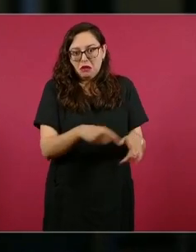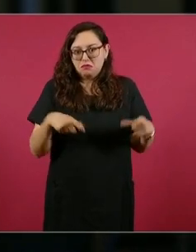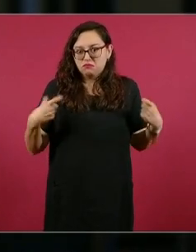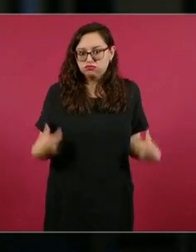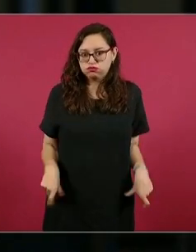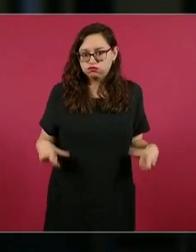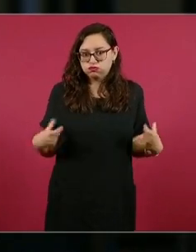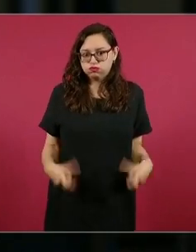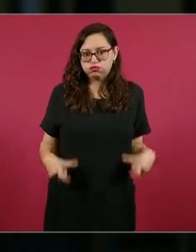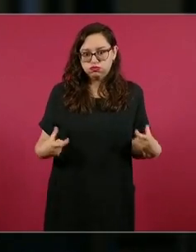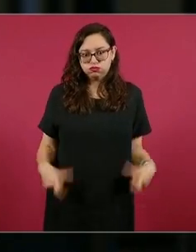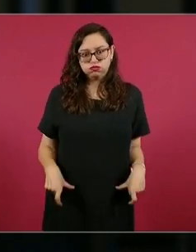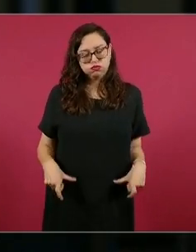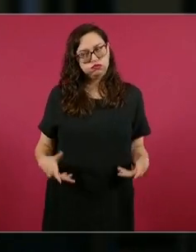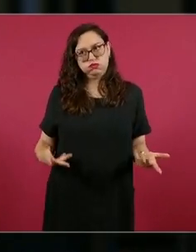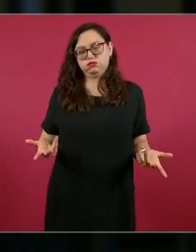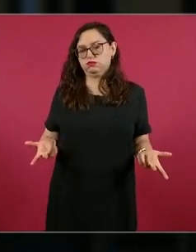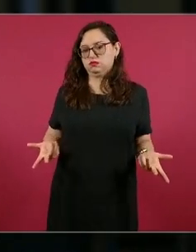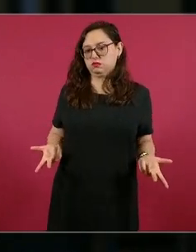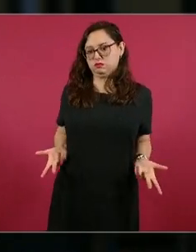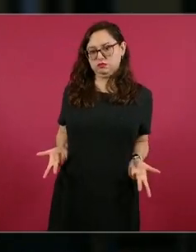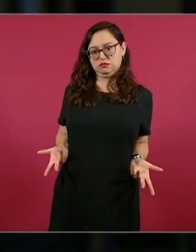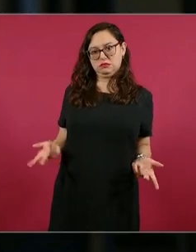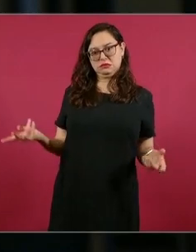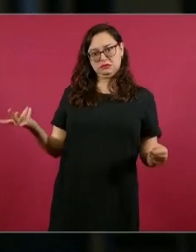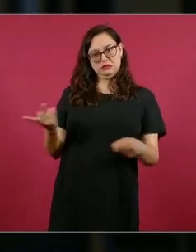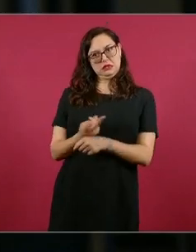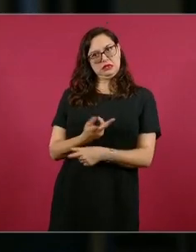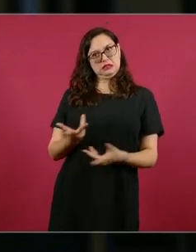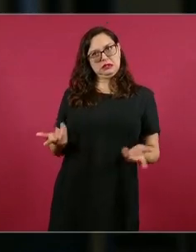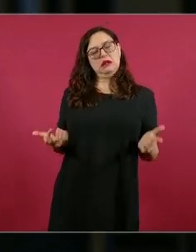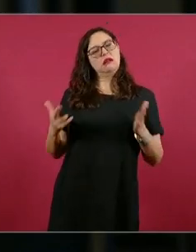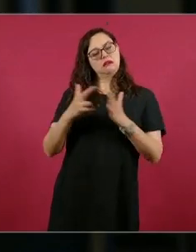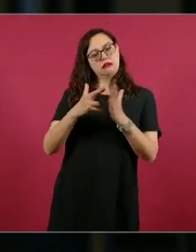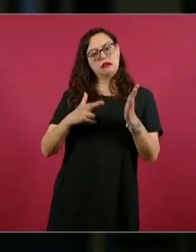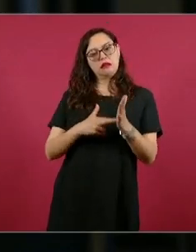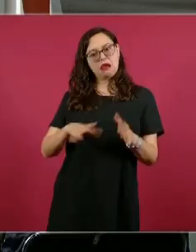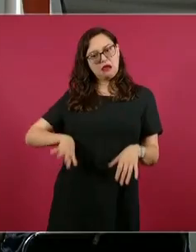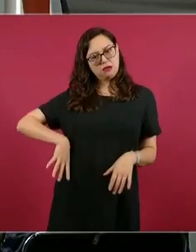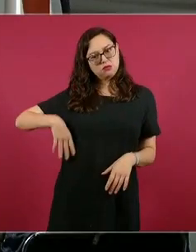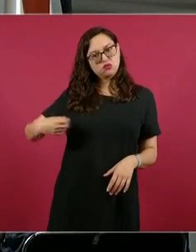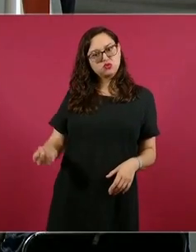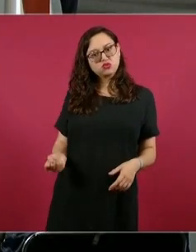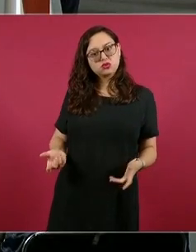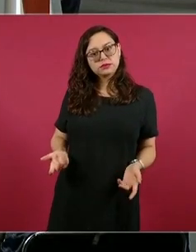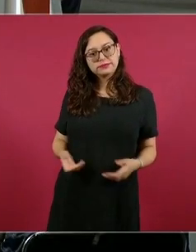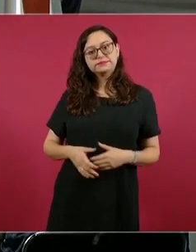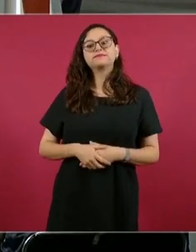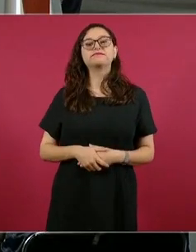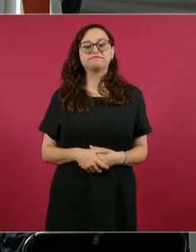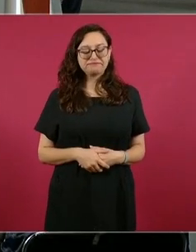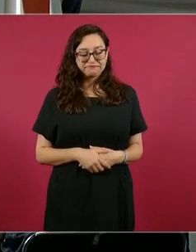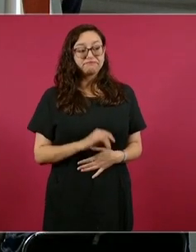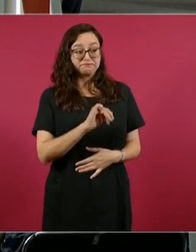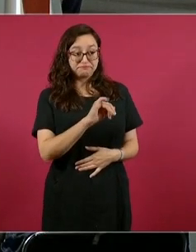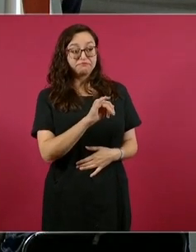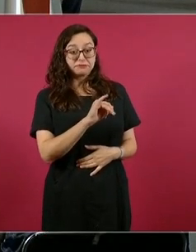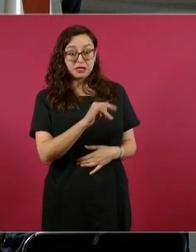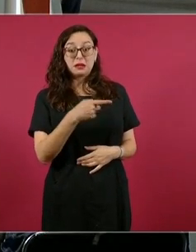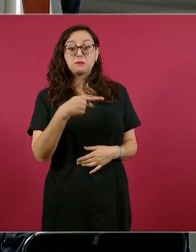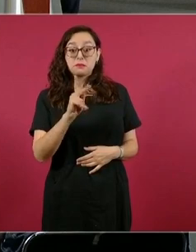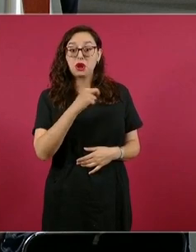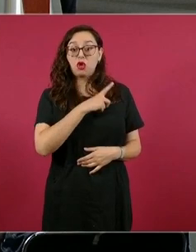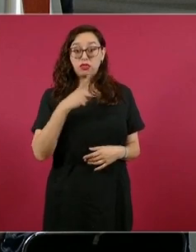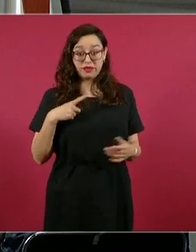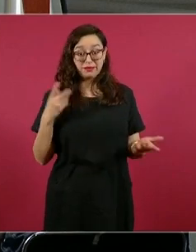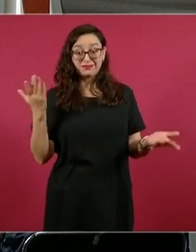sí. y el dinero es carísimo y las condiciones sí. de crédito es carísimo. Sí, pero es parte de los equilibrios. ¿Parte de? De